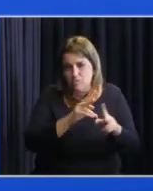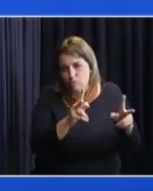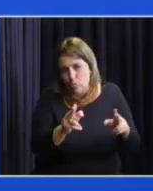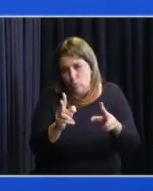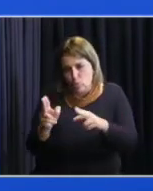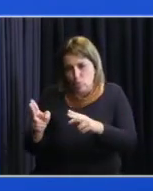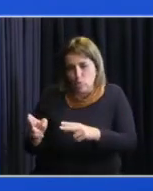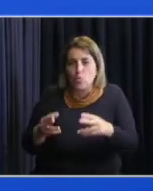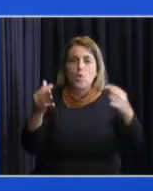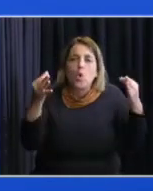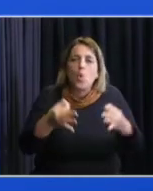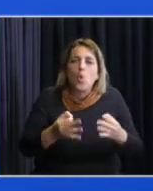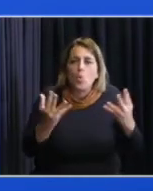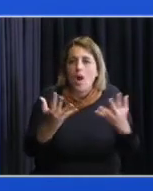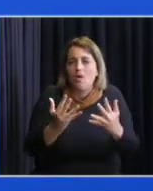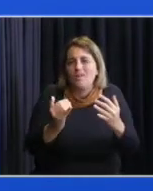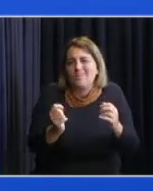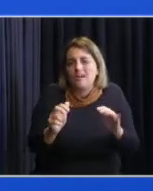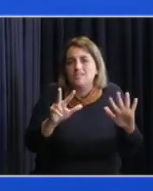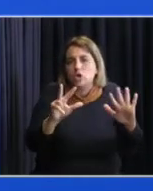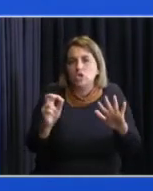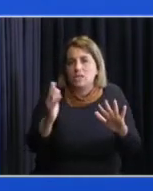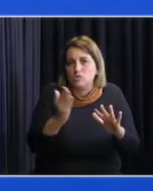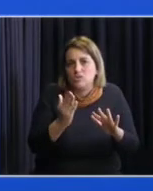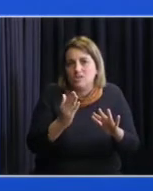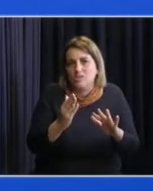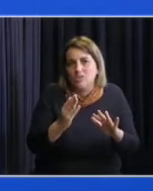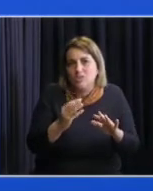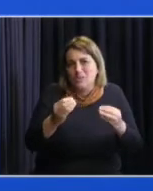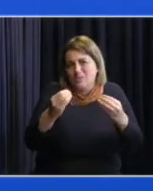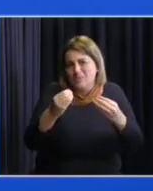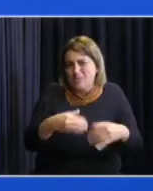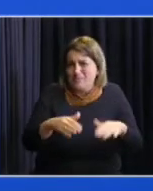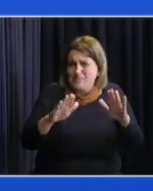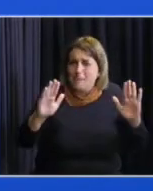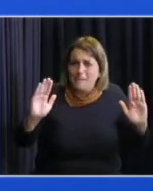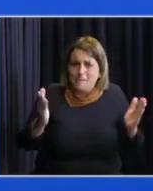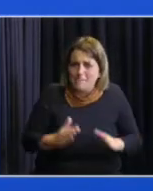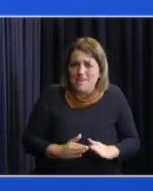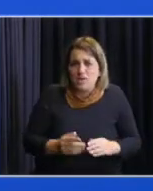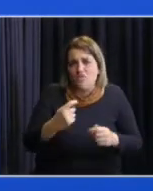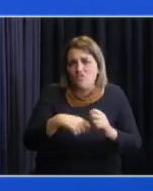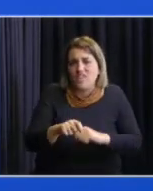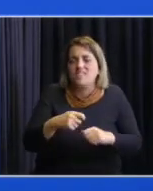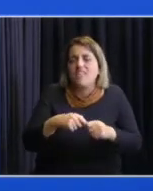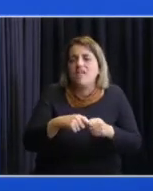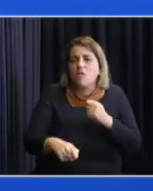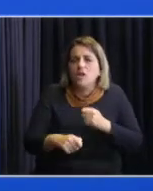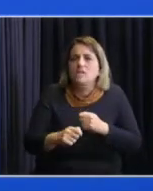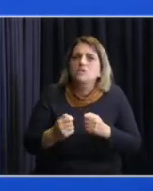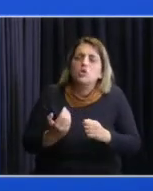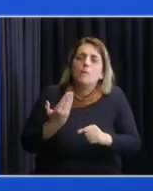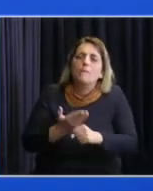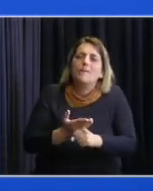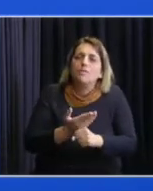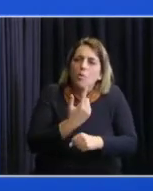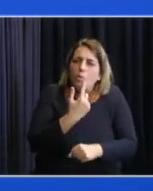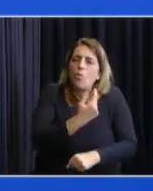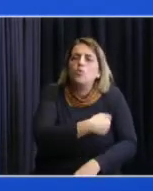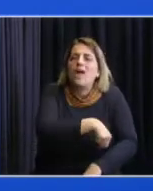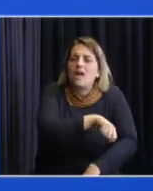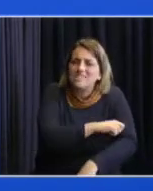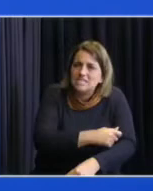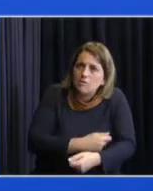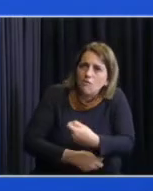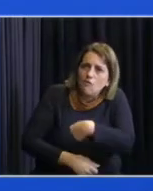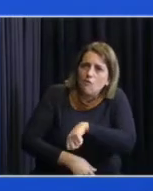bien cayó casi un 80% la venta de boletos, le pedimos un esfuerzo adicional y ellos son contestes a un